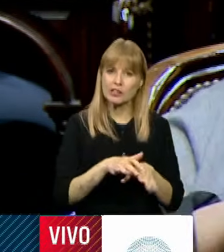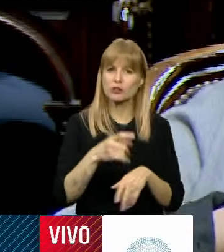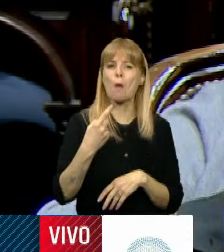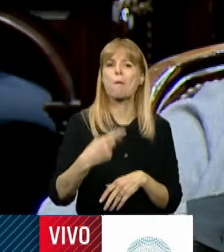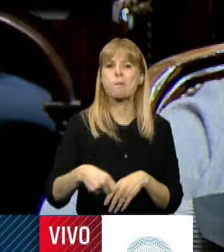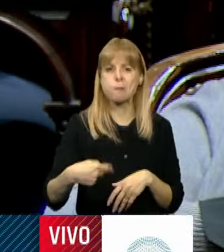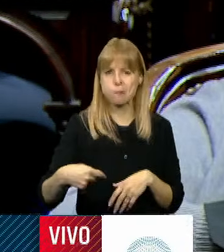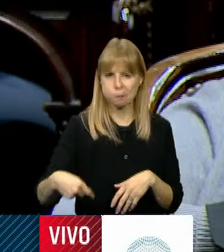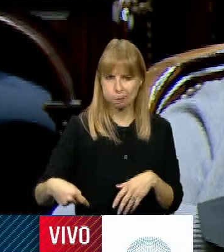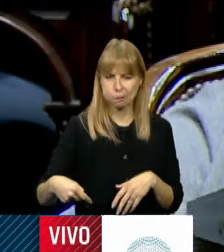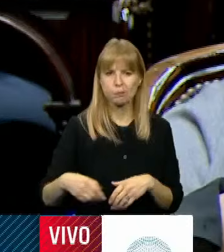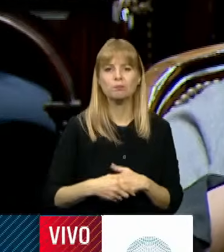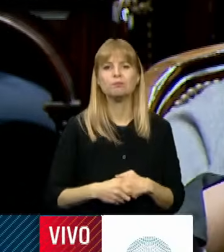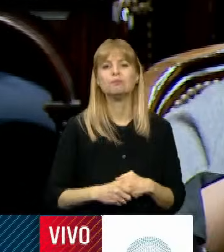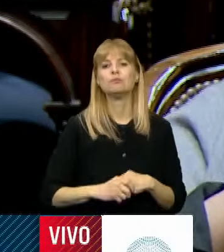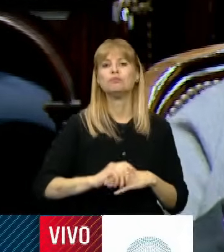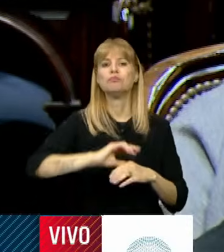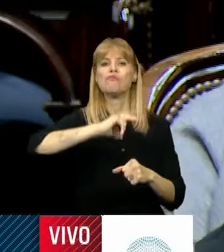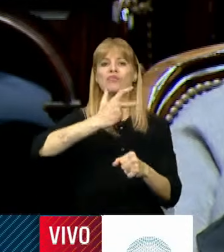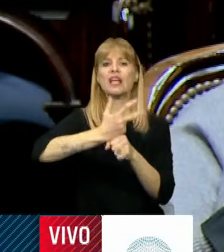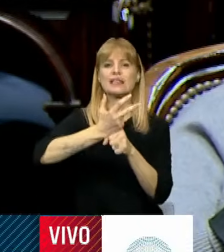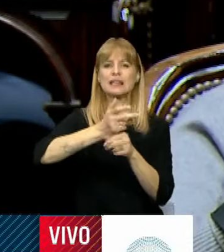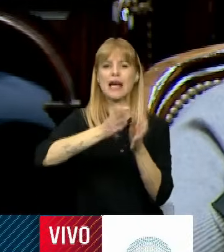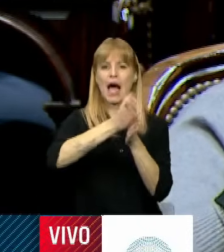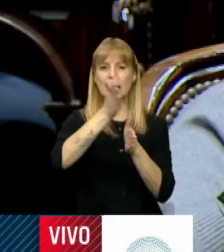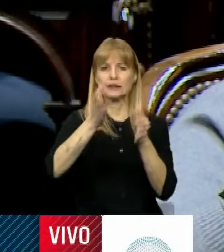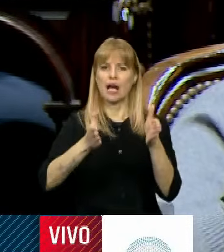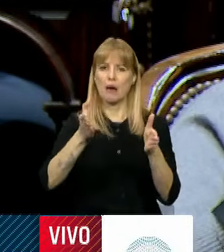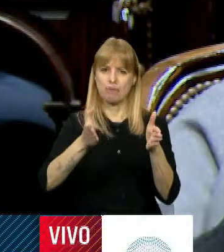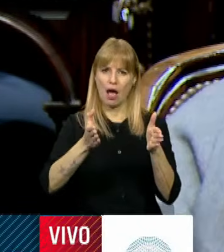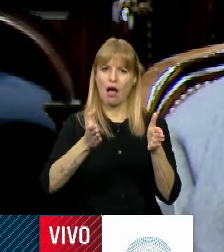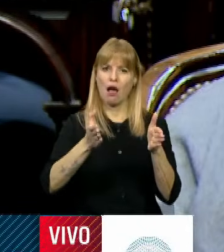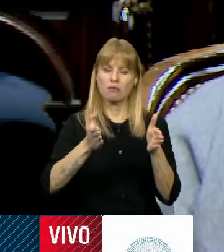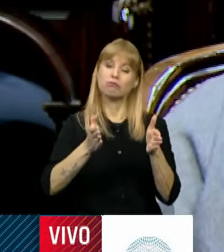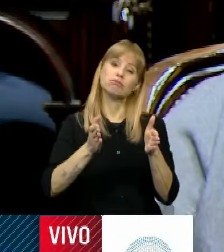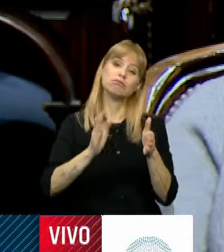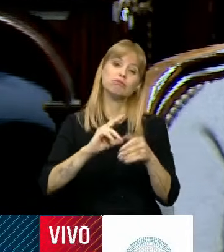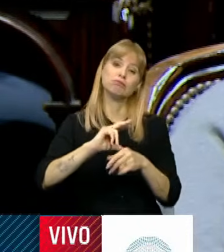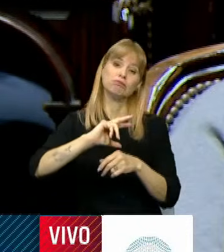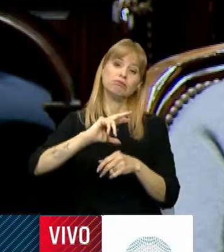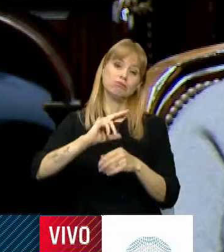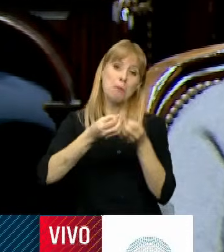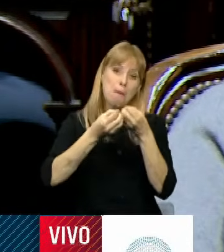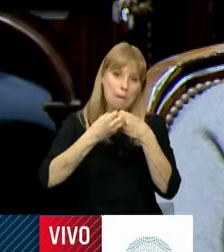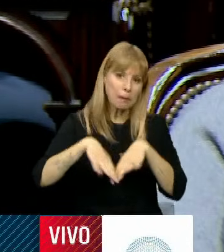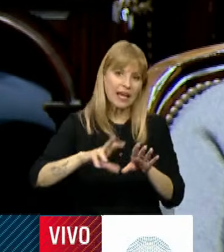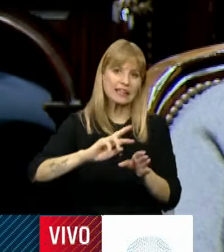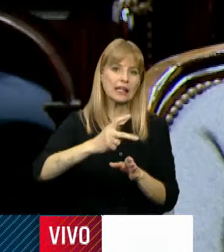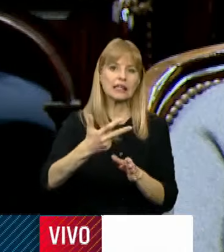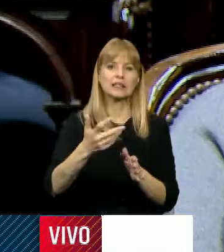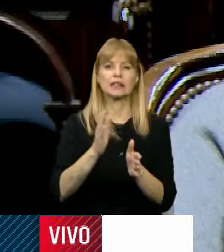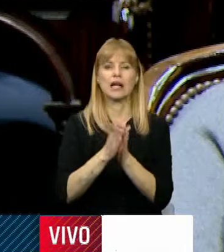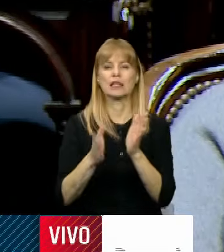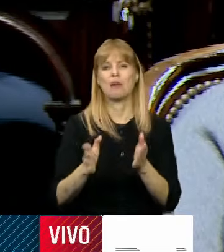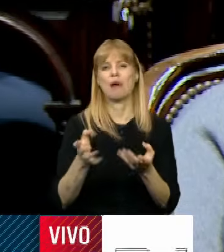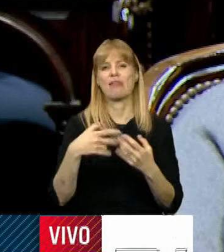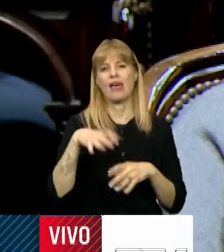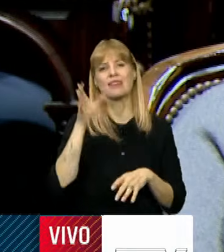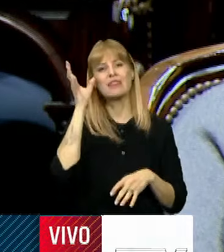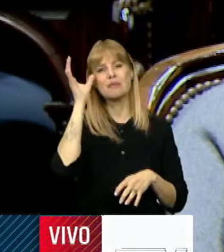una tercera etapa, una tercera fase, el inicio de la tercera fase del escándalo de Manuel